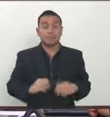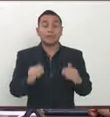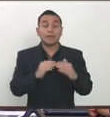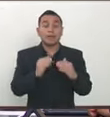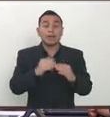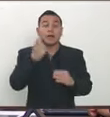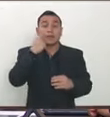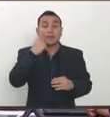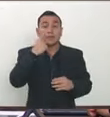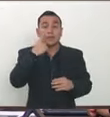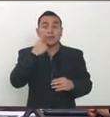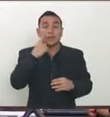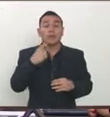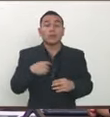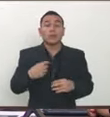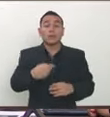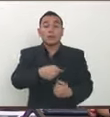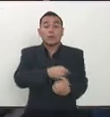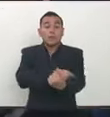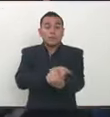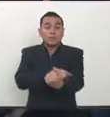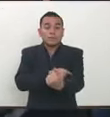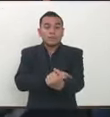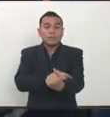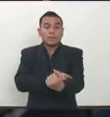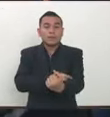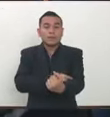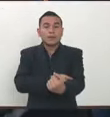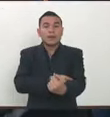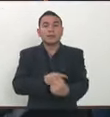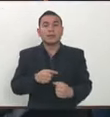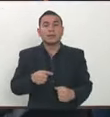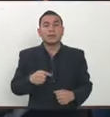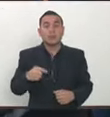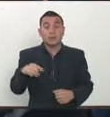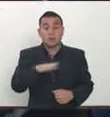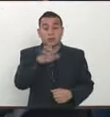Hospital Saldaña como en el Hospital, en el Seguro Social de San Miguel, que lo vamos a ocupar